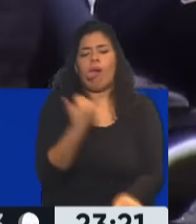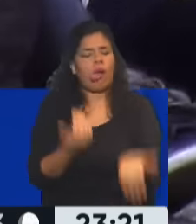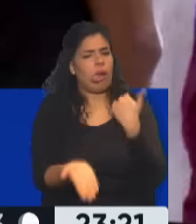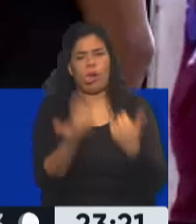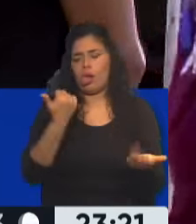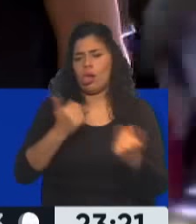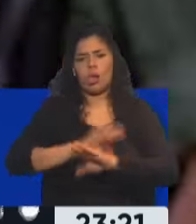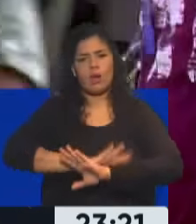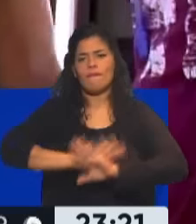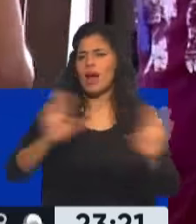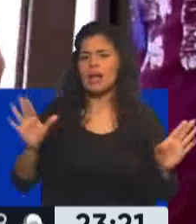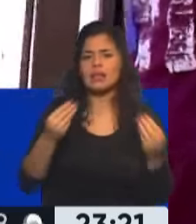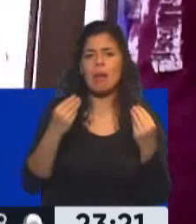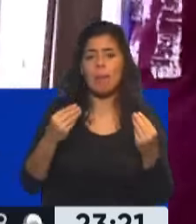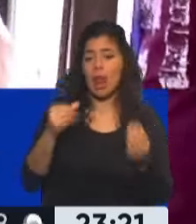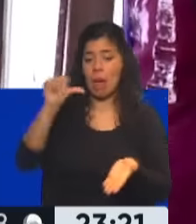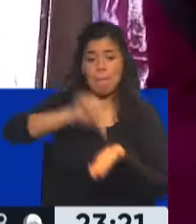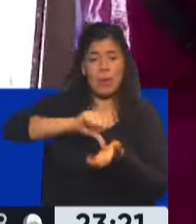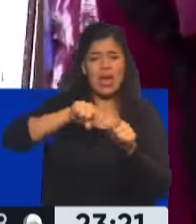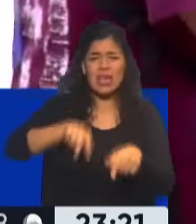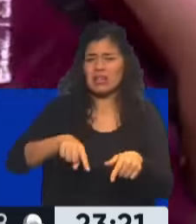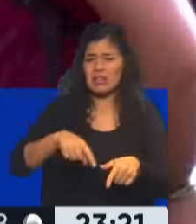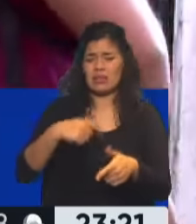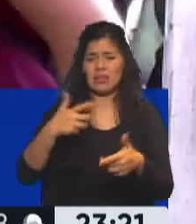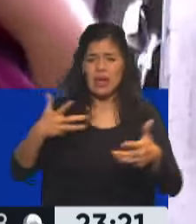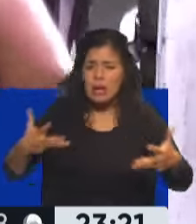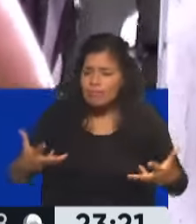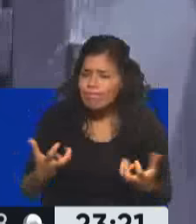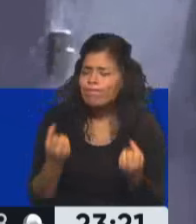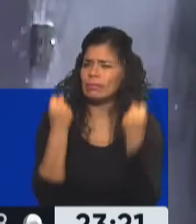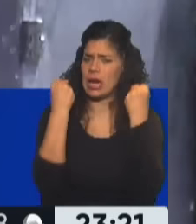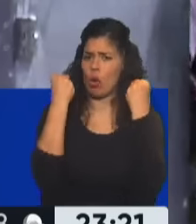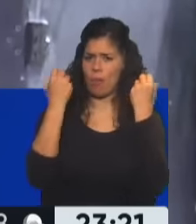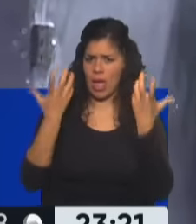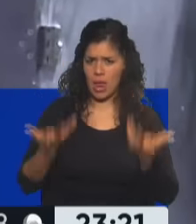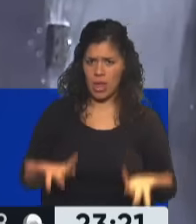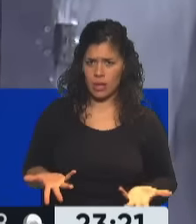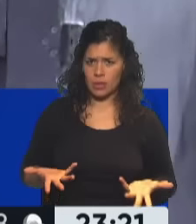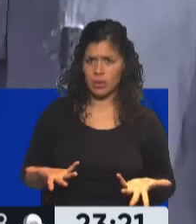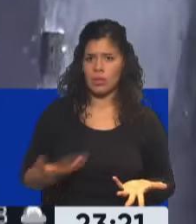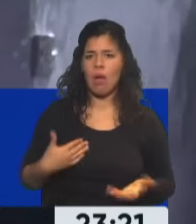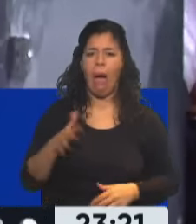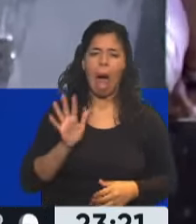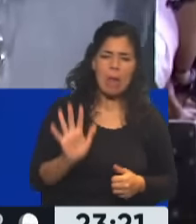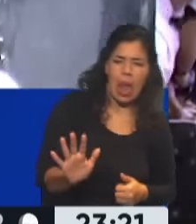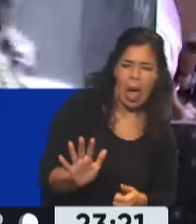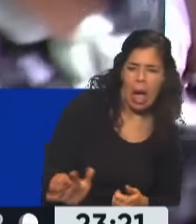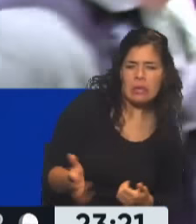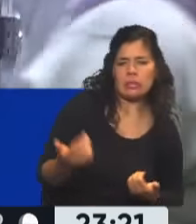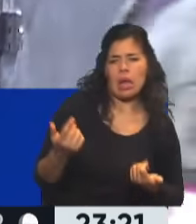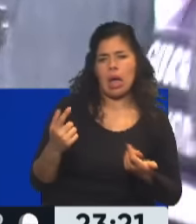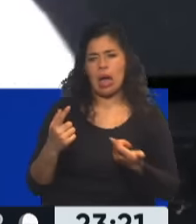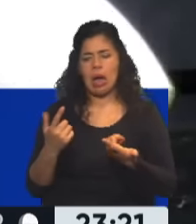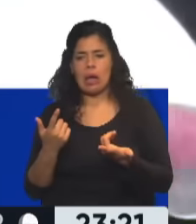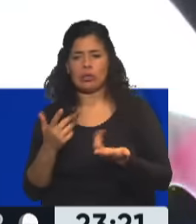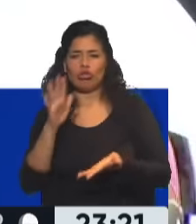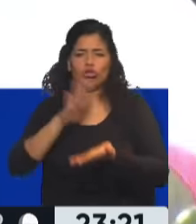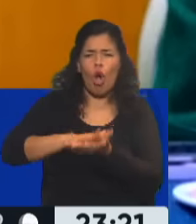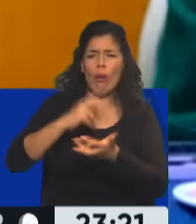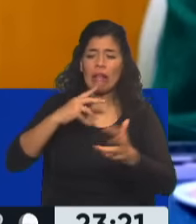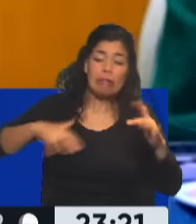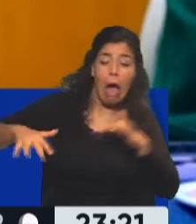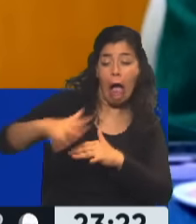la recuperación de la normalidad en Venezuela. No se puede amenazar bajo ningún punto de vista con baños de sangre, sino que lo que